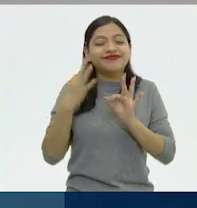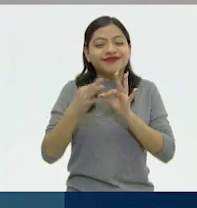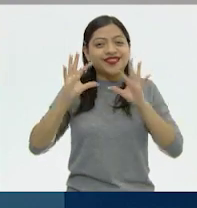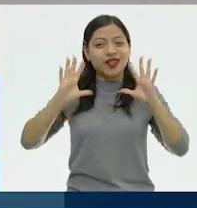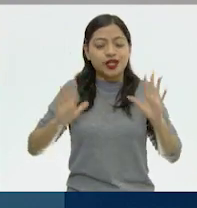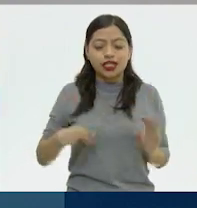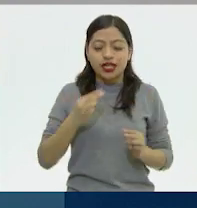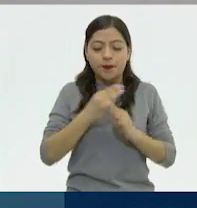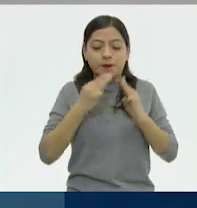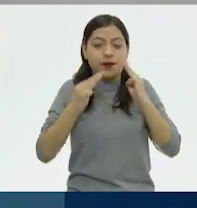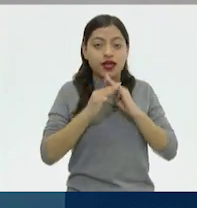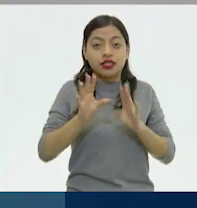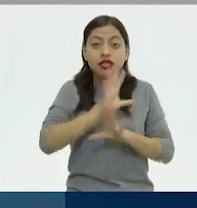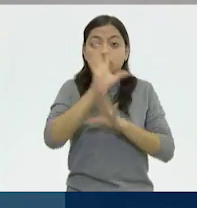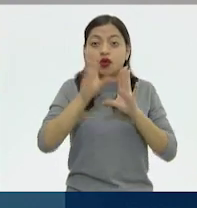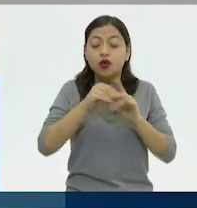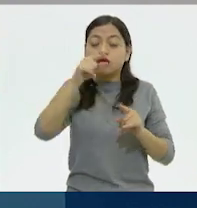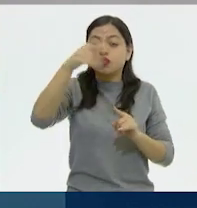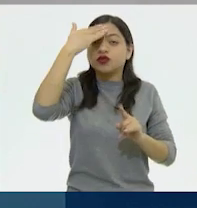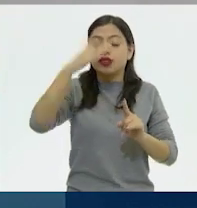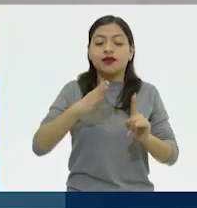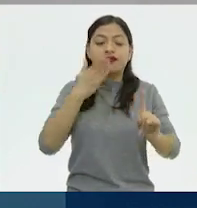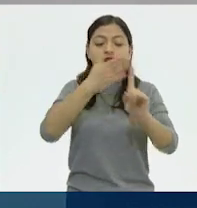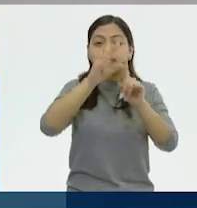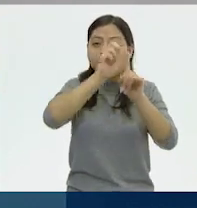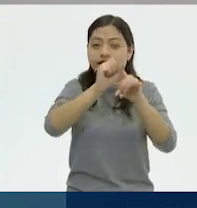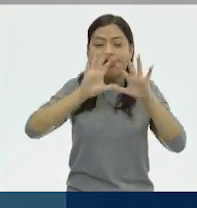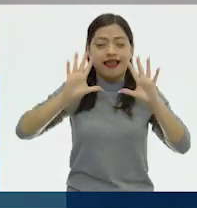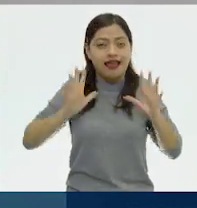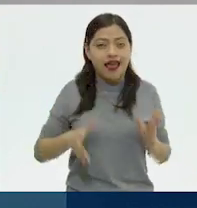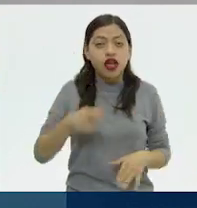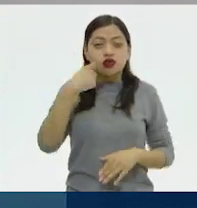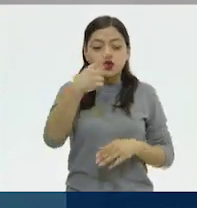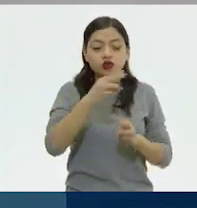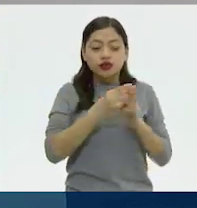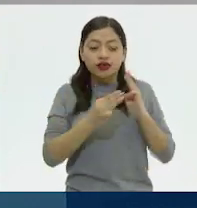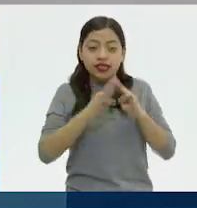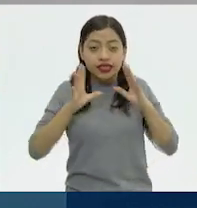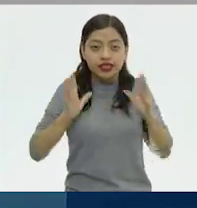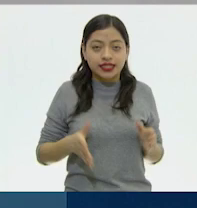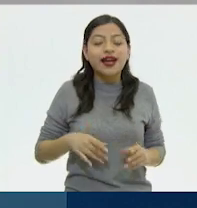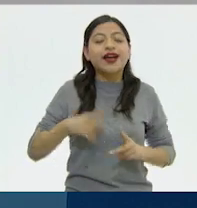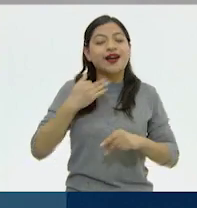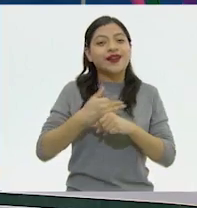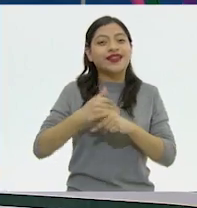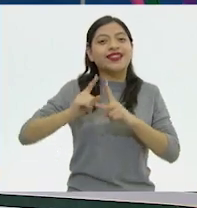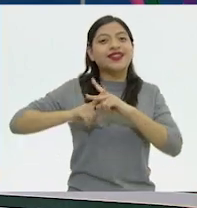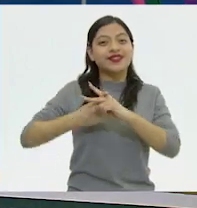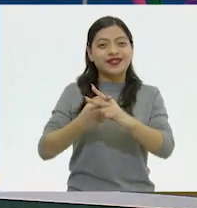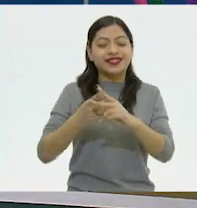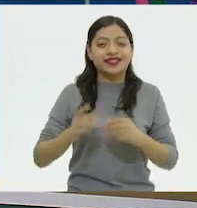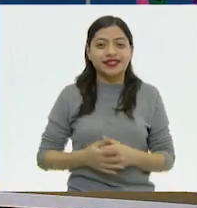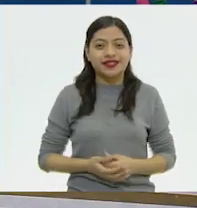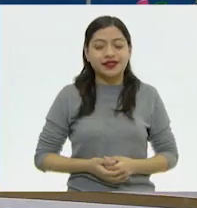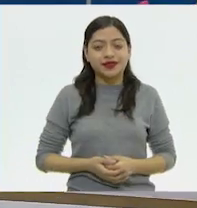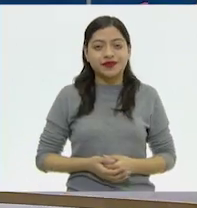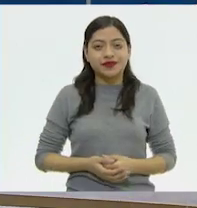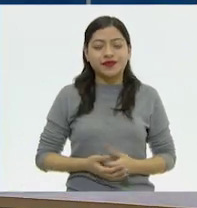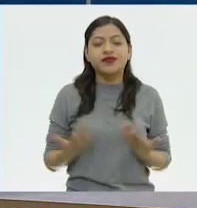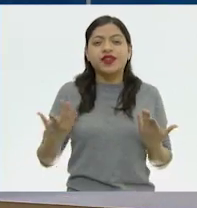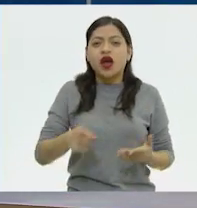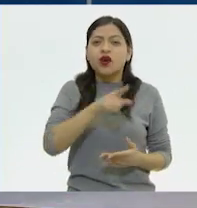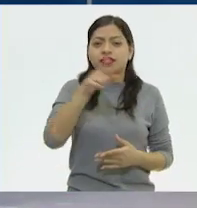los elementos listos, ya sabes tu propósito, ya sabes tus materiales, pues comencemos. Y ustedes